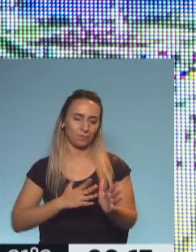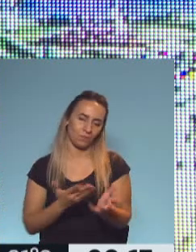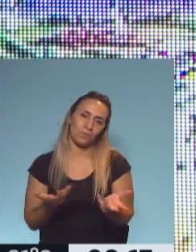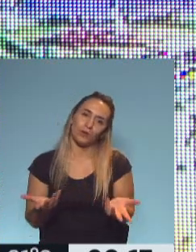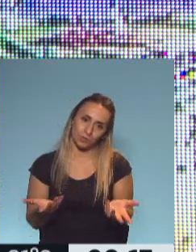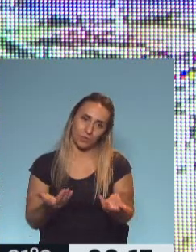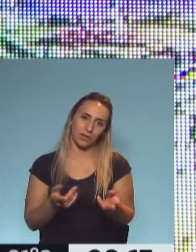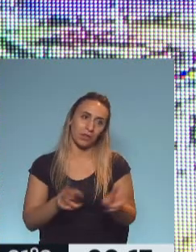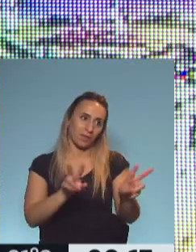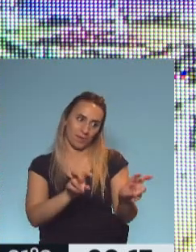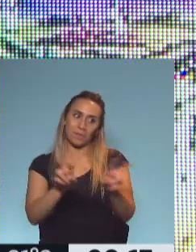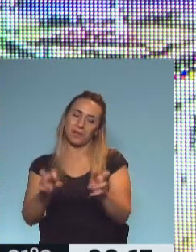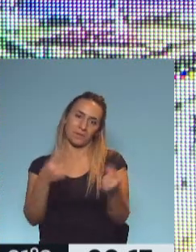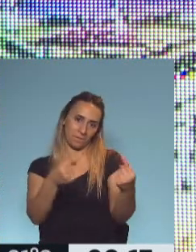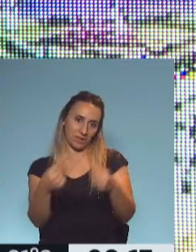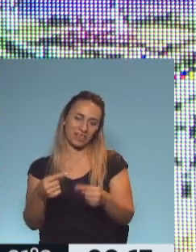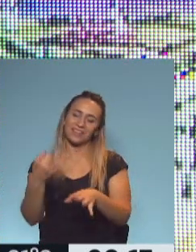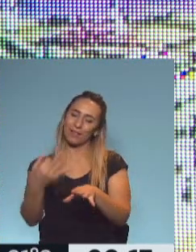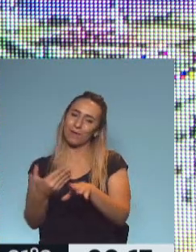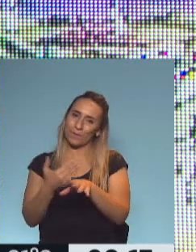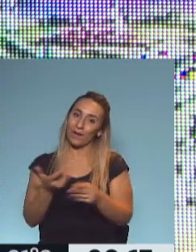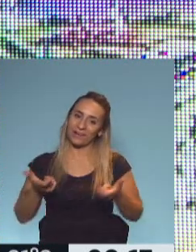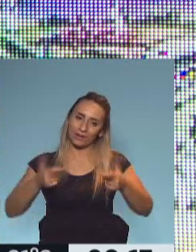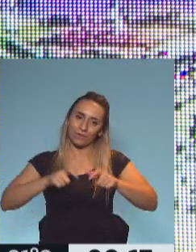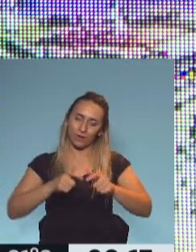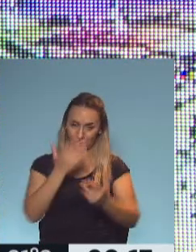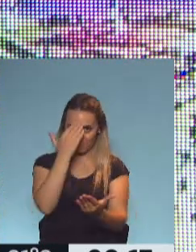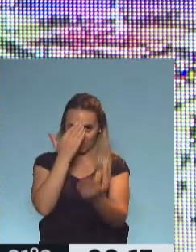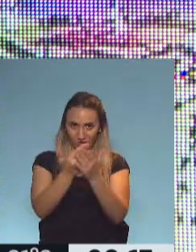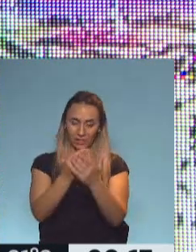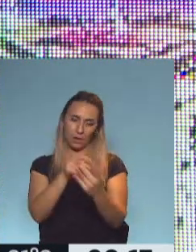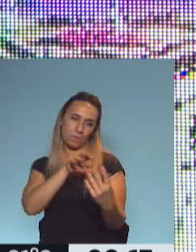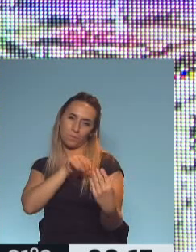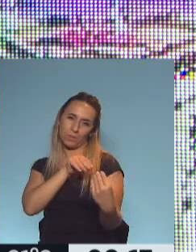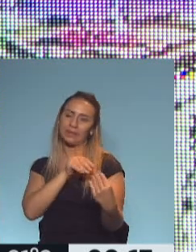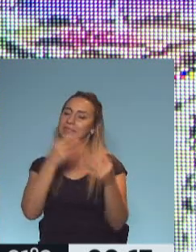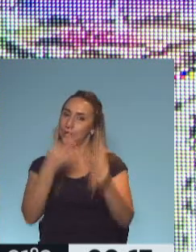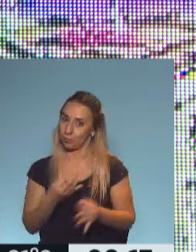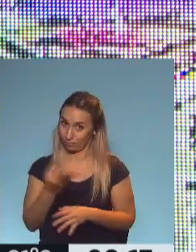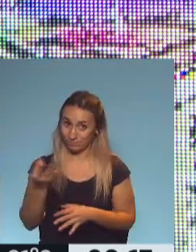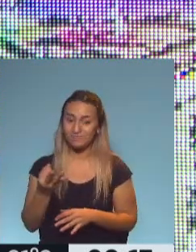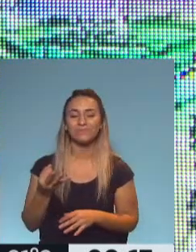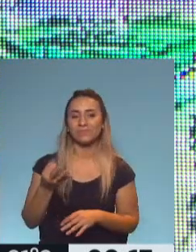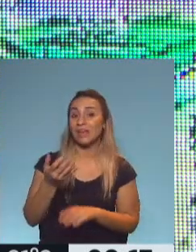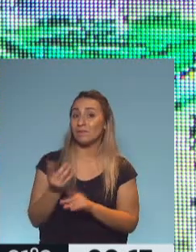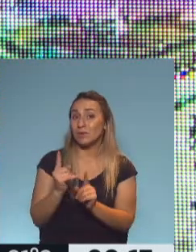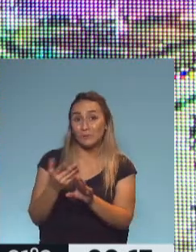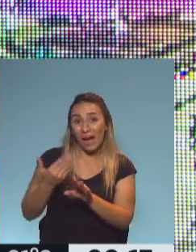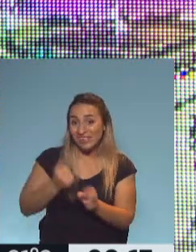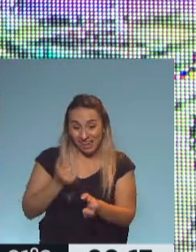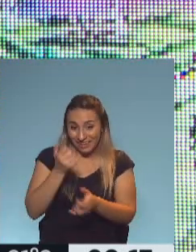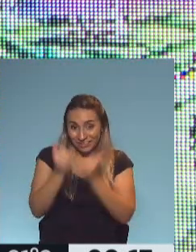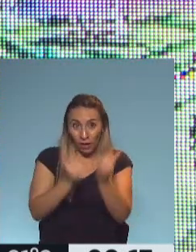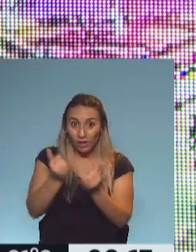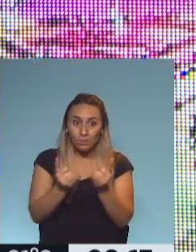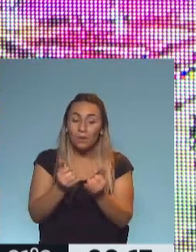que contaba Nico, que la reunión habrá sido con careos de uno y otro lado, seguramente. Sí, y como decíamos ayer, parece que la